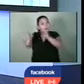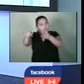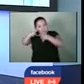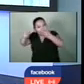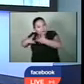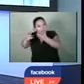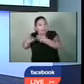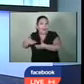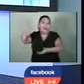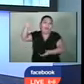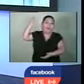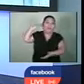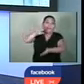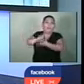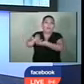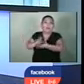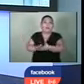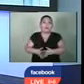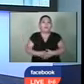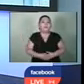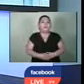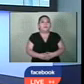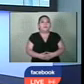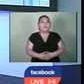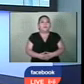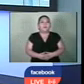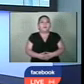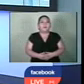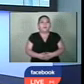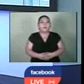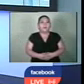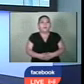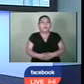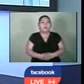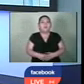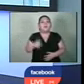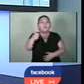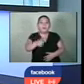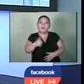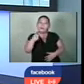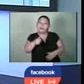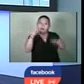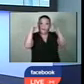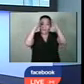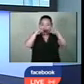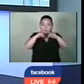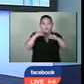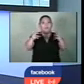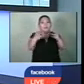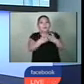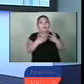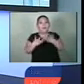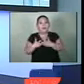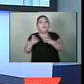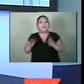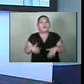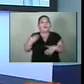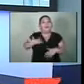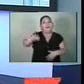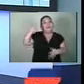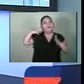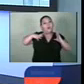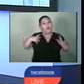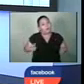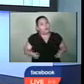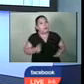pago de sobresueldos. Efectivamente, compañera, Comisión Especial que estudia la entrega de sobresueldos en gobiernos anteriores